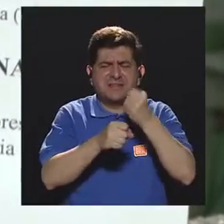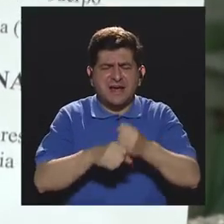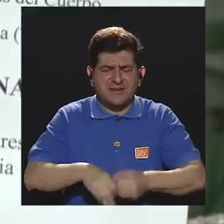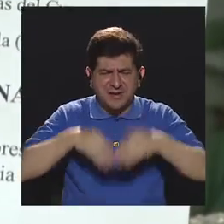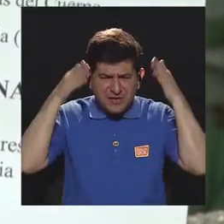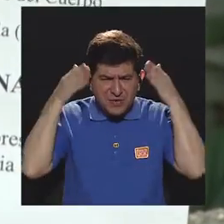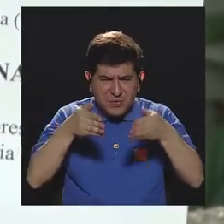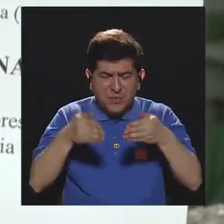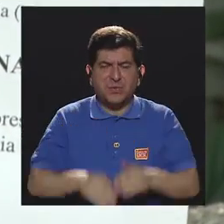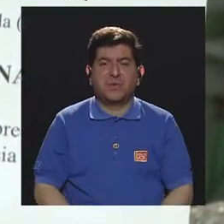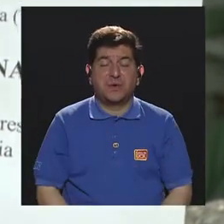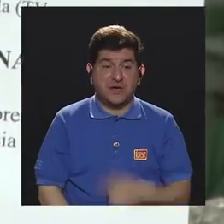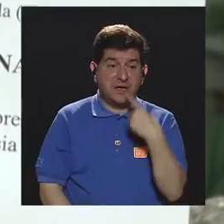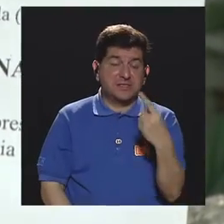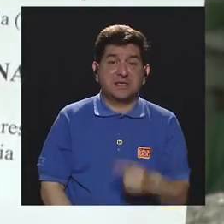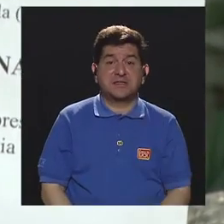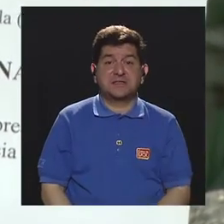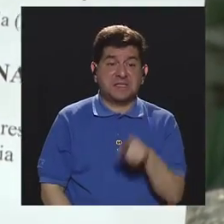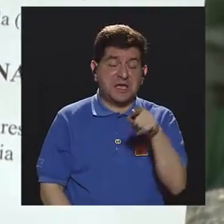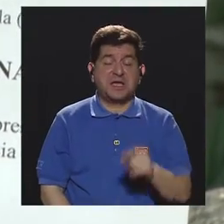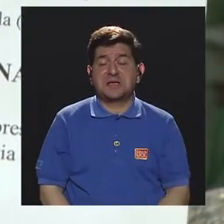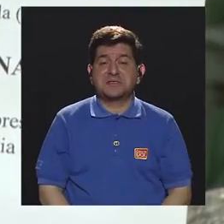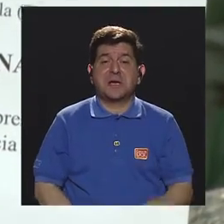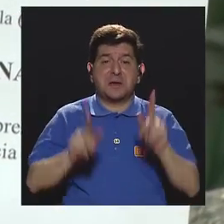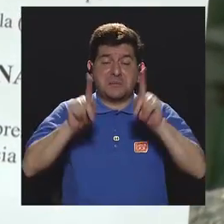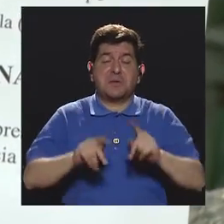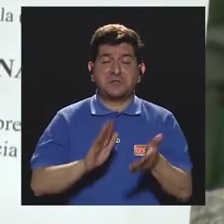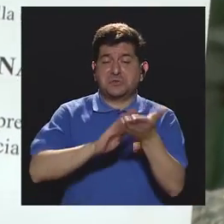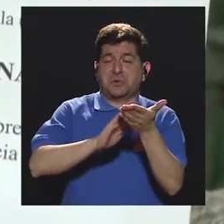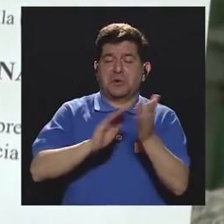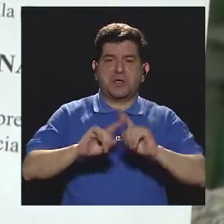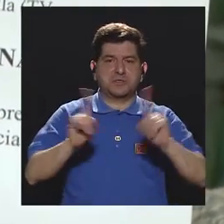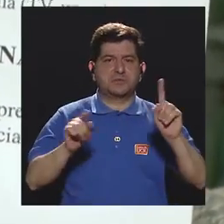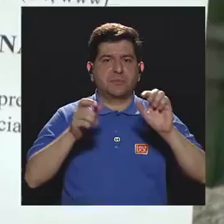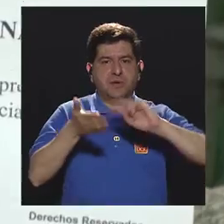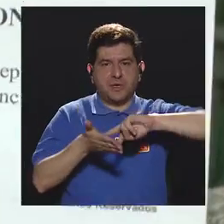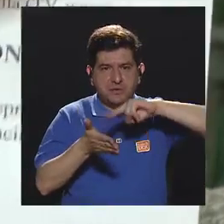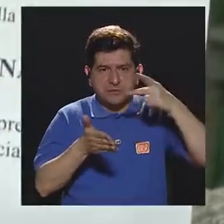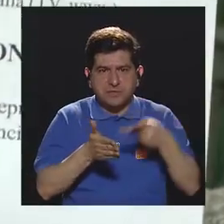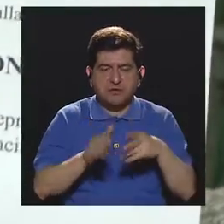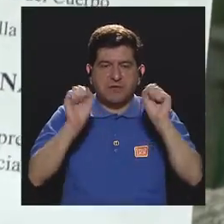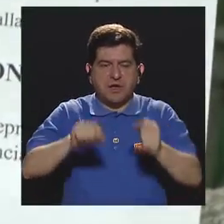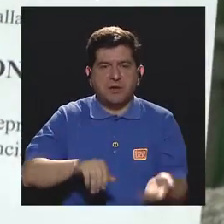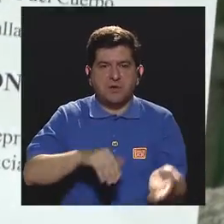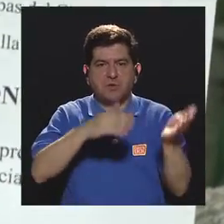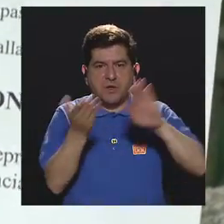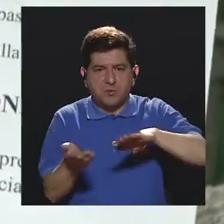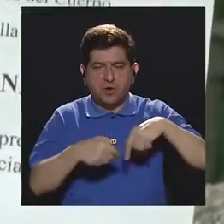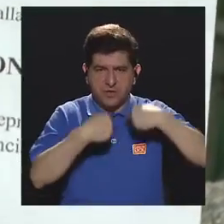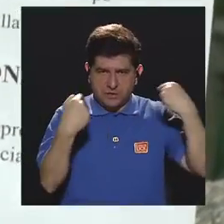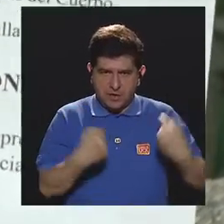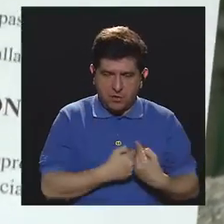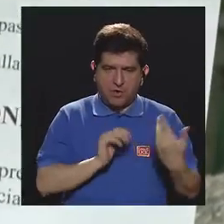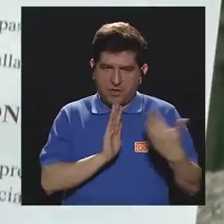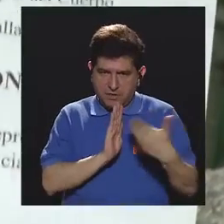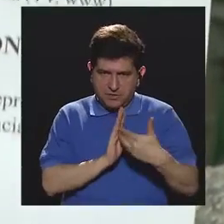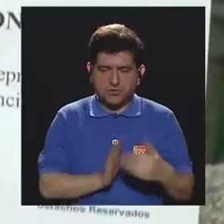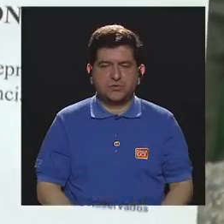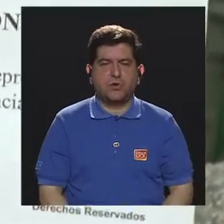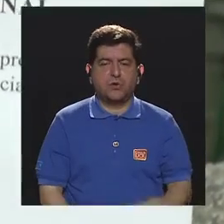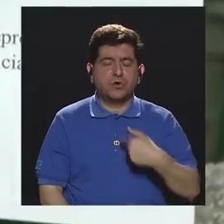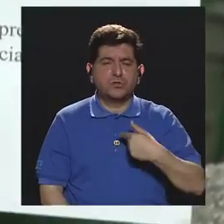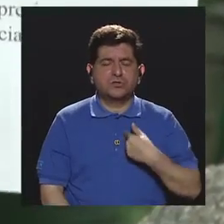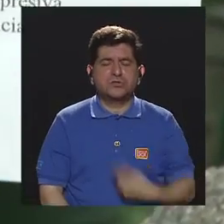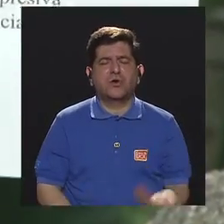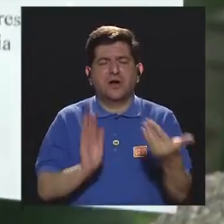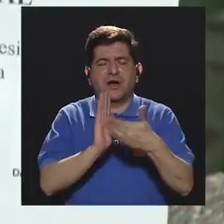excesivo, que la adicción se dice más aplaudida de todas, pero que al final me puede llevar a infartos, pérdida de familia porque me obsesiono, con